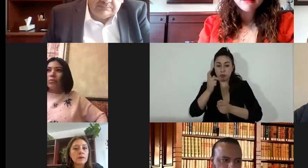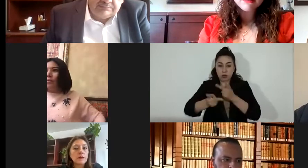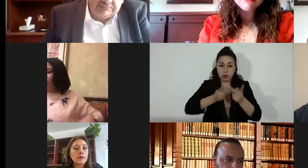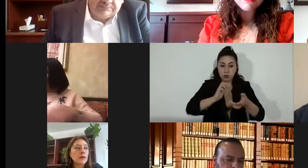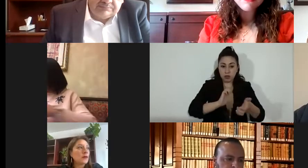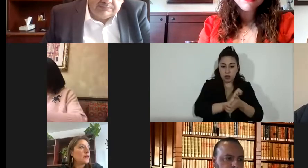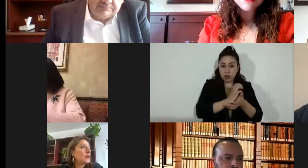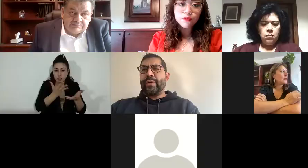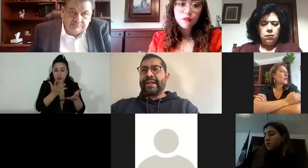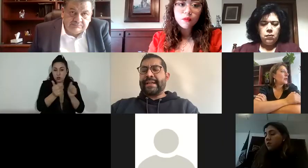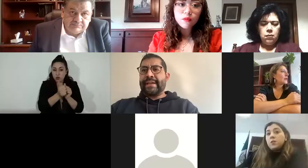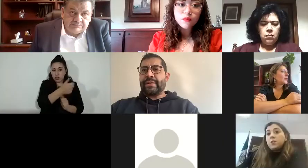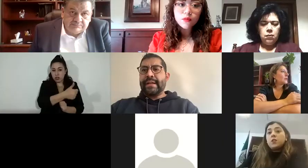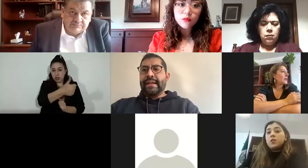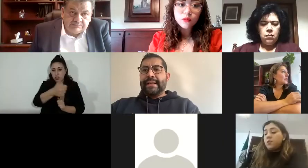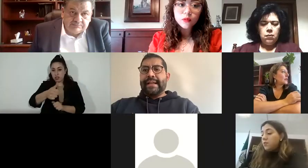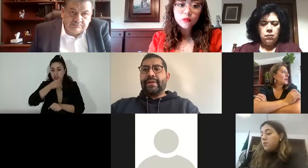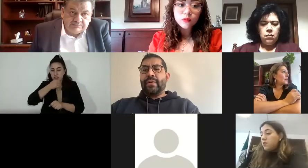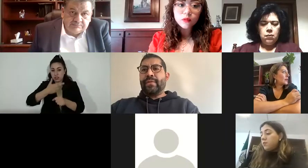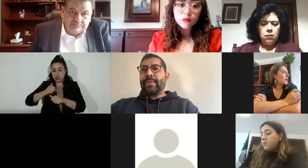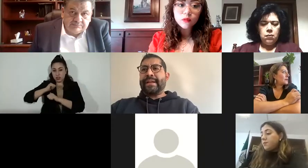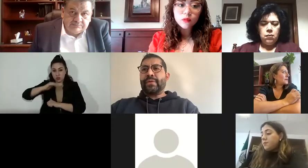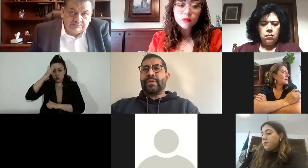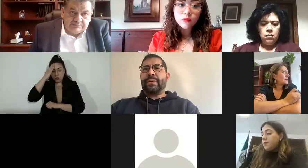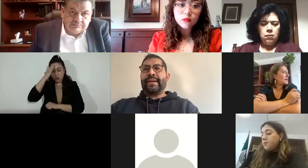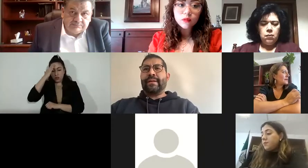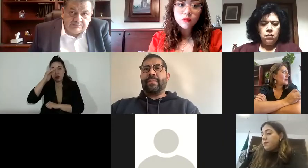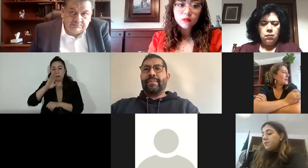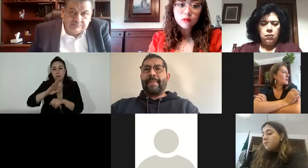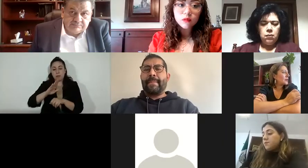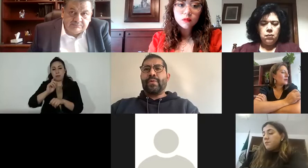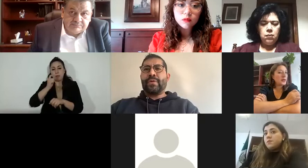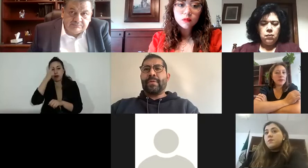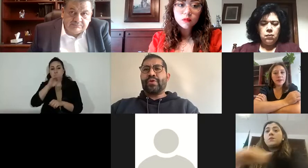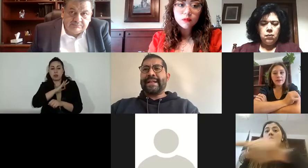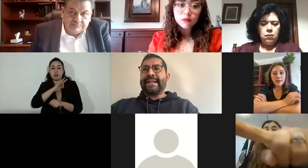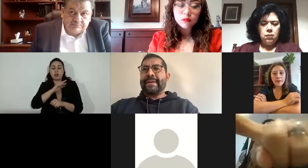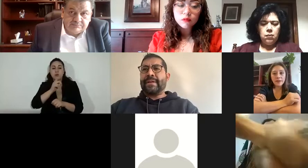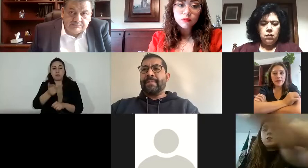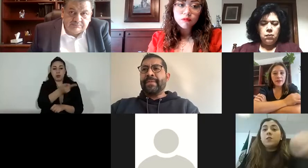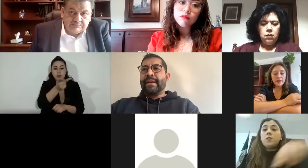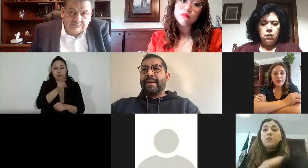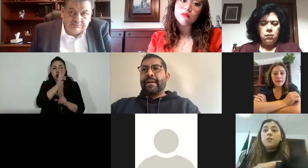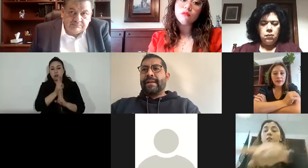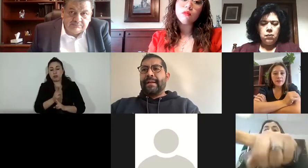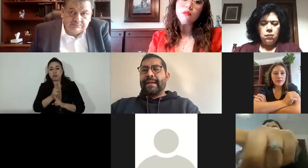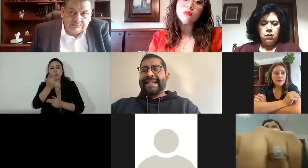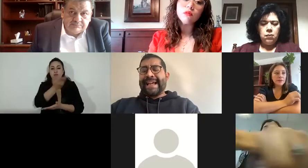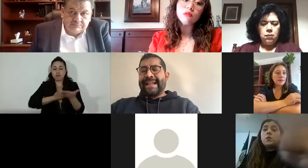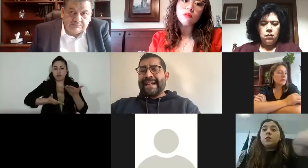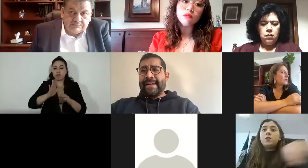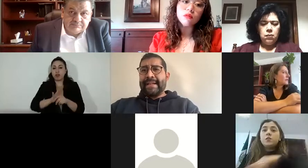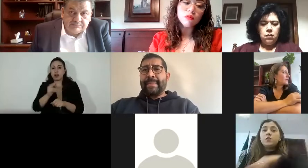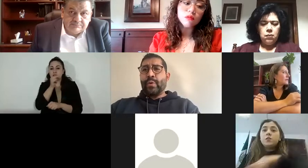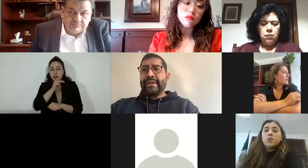plantearemos a cada uno de los secretarios, teniendo un formato mucho más dinámico que se